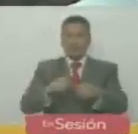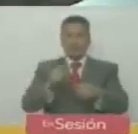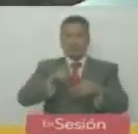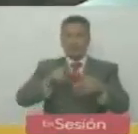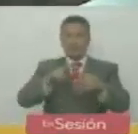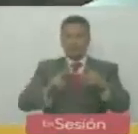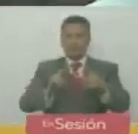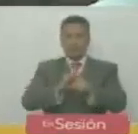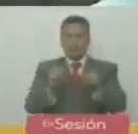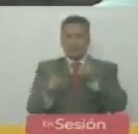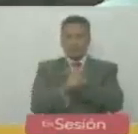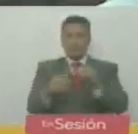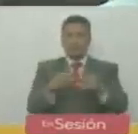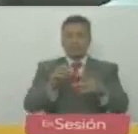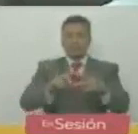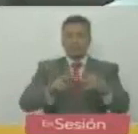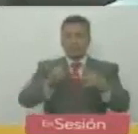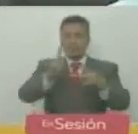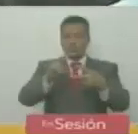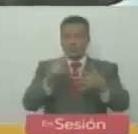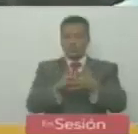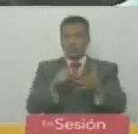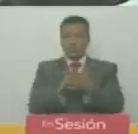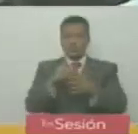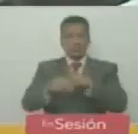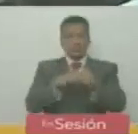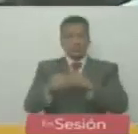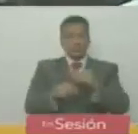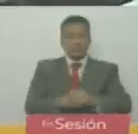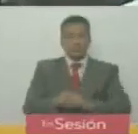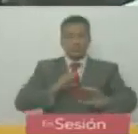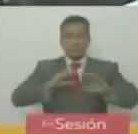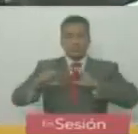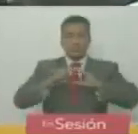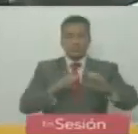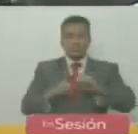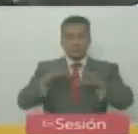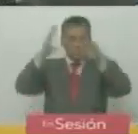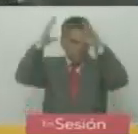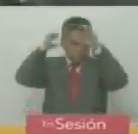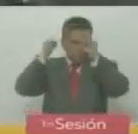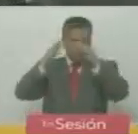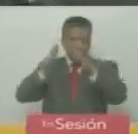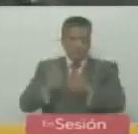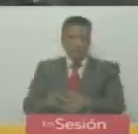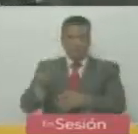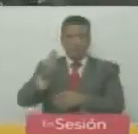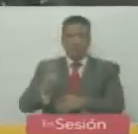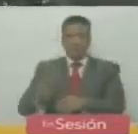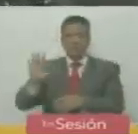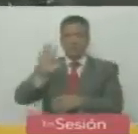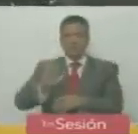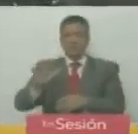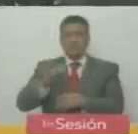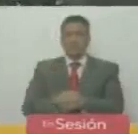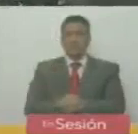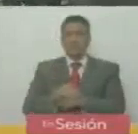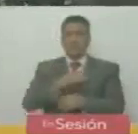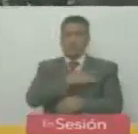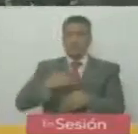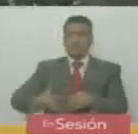suplentes. En el segundo punto de la cuenta se hizo referencia a comunicación de la Embajada de la República Popular